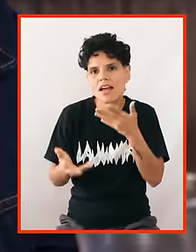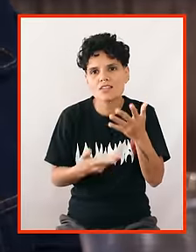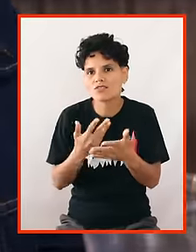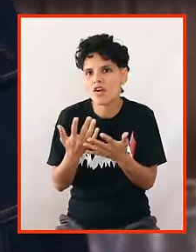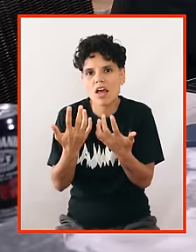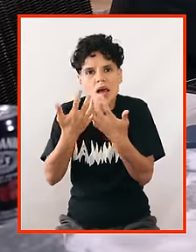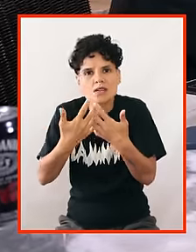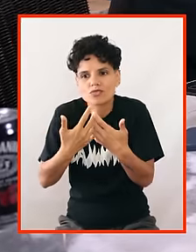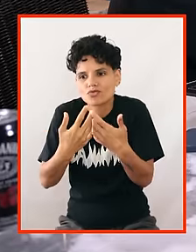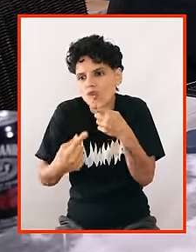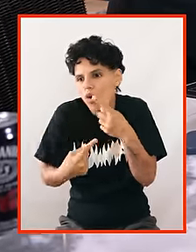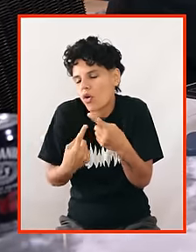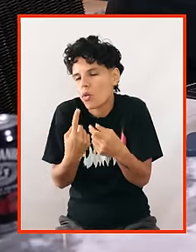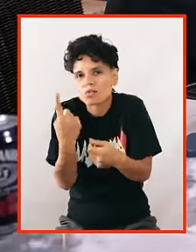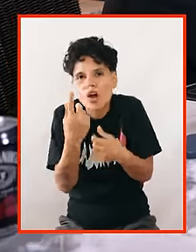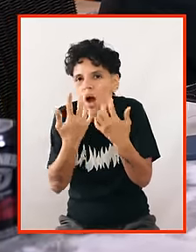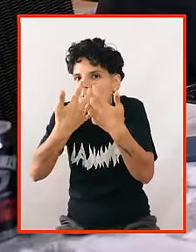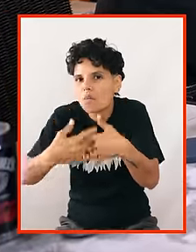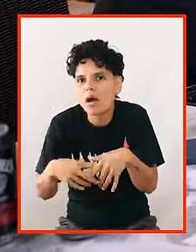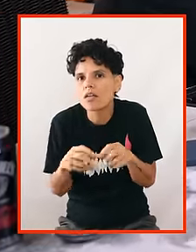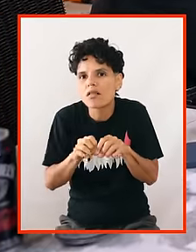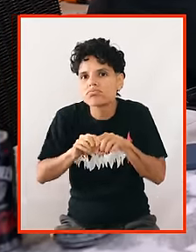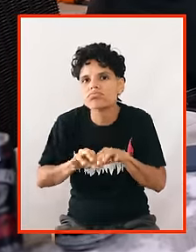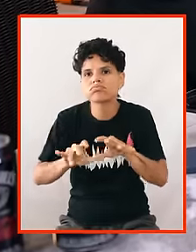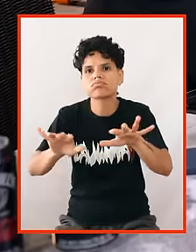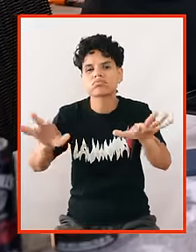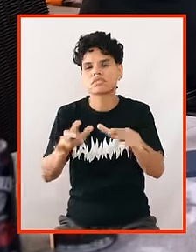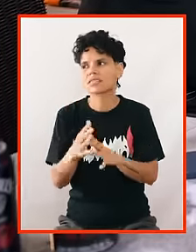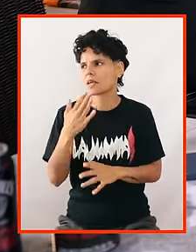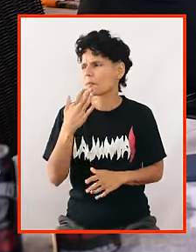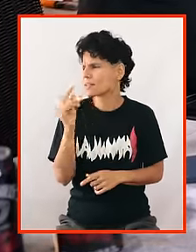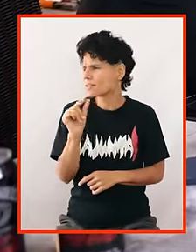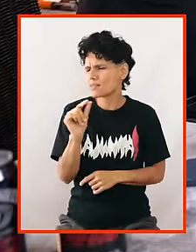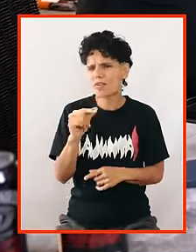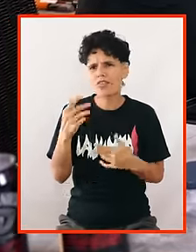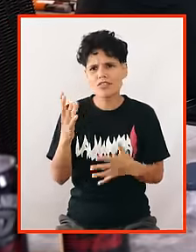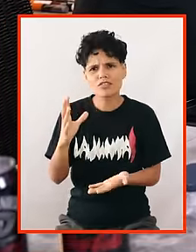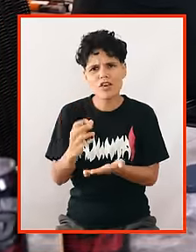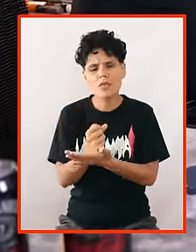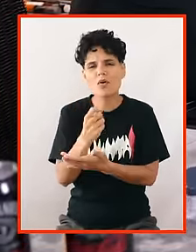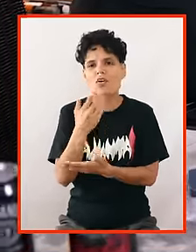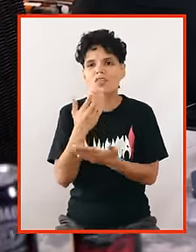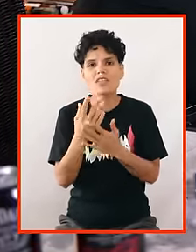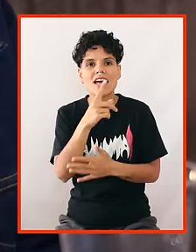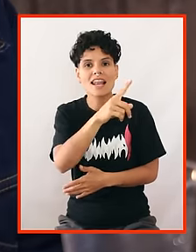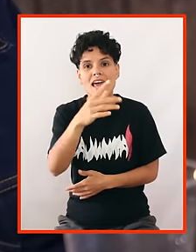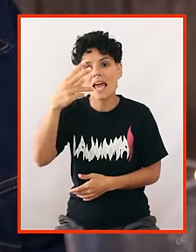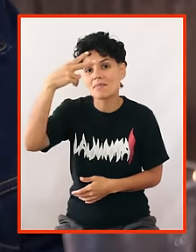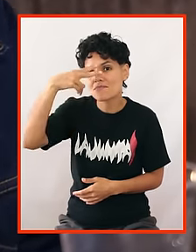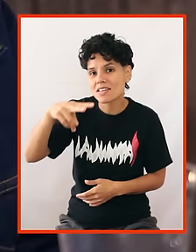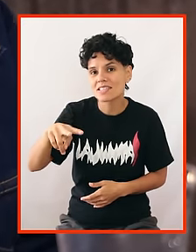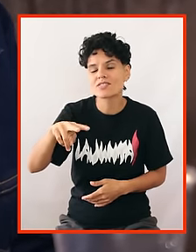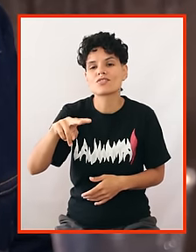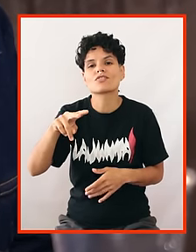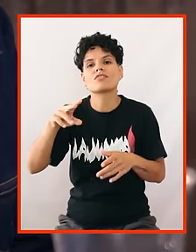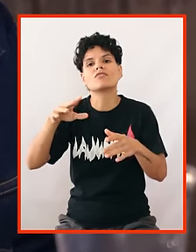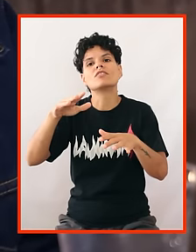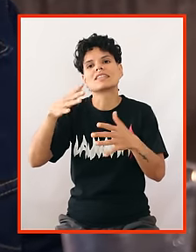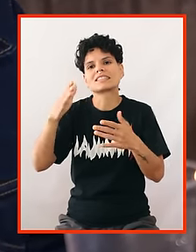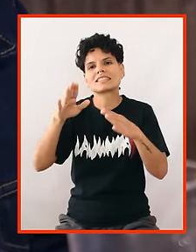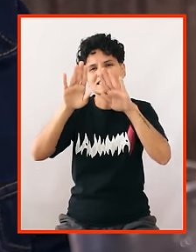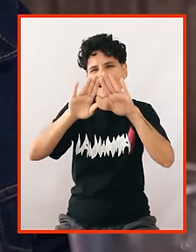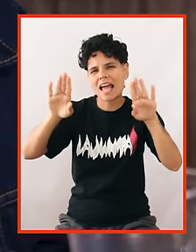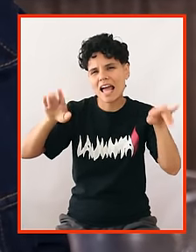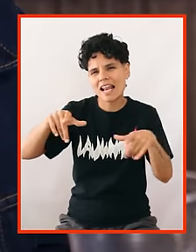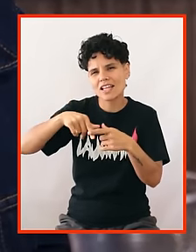su trabajo. Hace muy poco, bueno, gracias a este regreso, cumplimos también uno de nuestros sueños que era tocar en el Auditorio Nacional de la Ciudad de